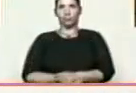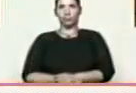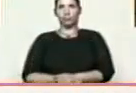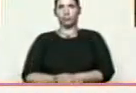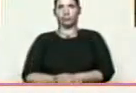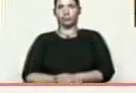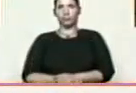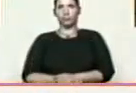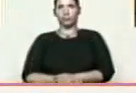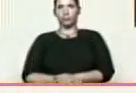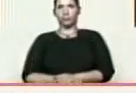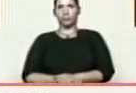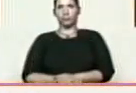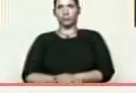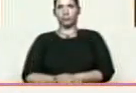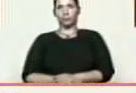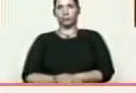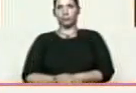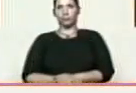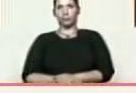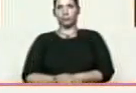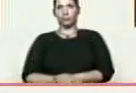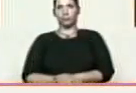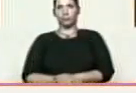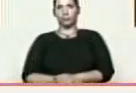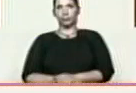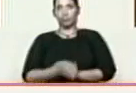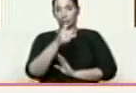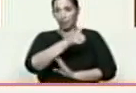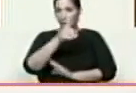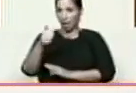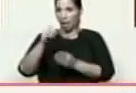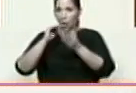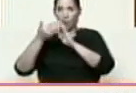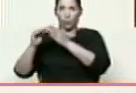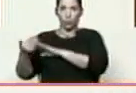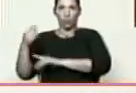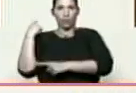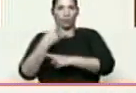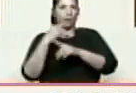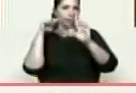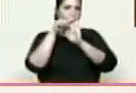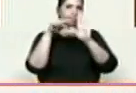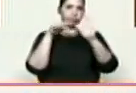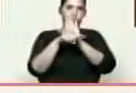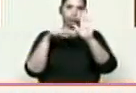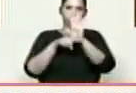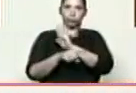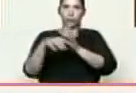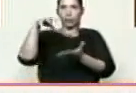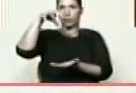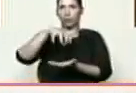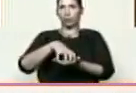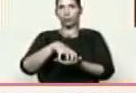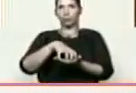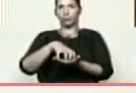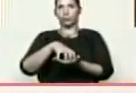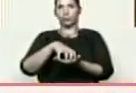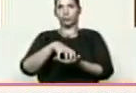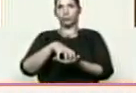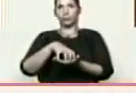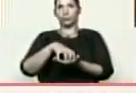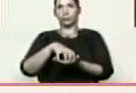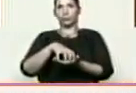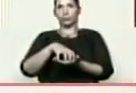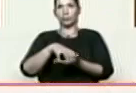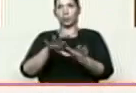Debe estar en cada comuna. Cada comuna debe tener los atributos del Estado. Y ese es un debate, como lo